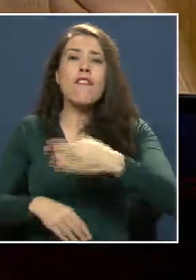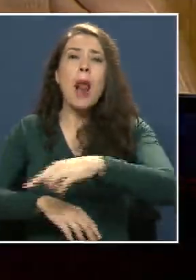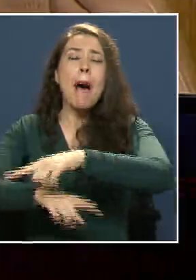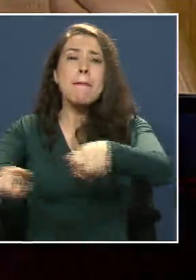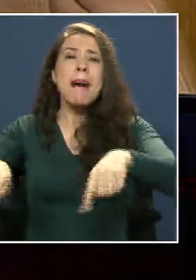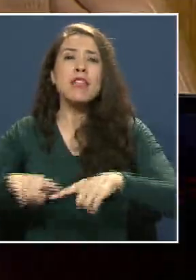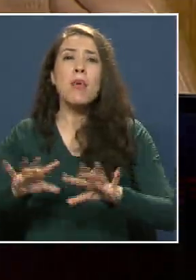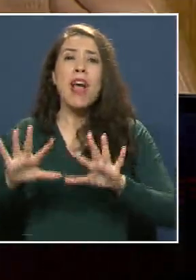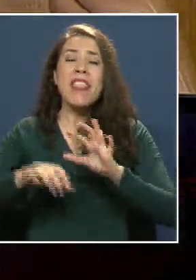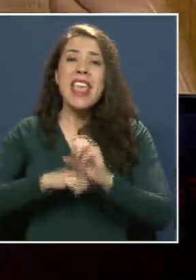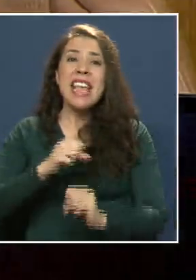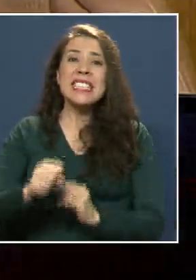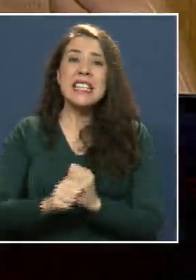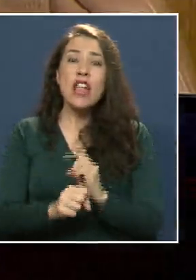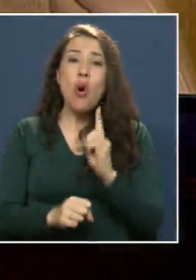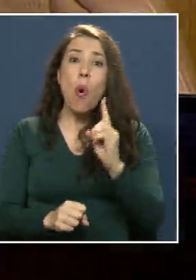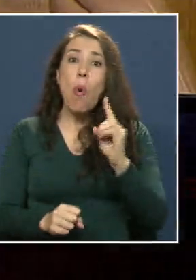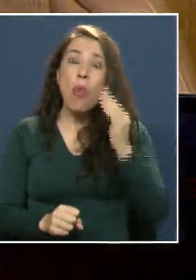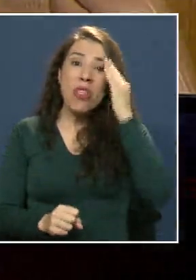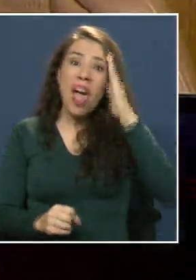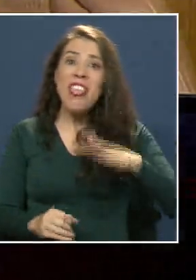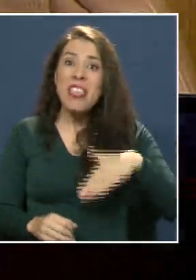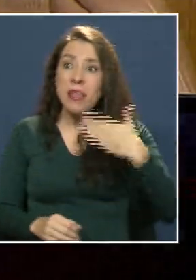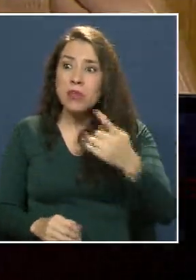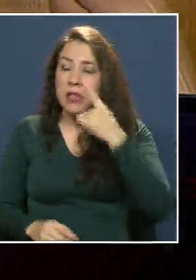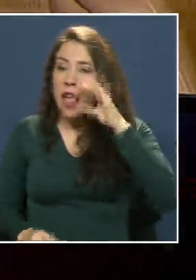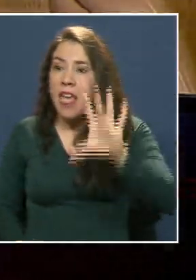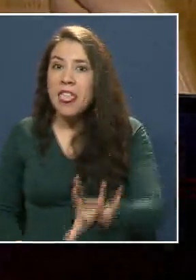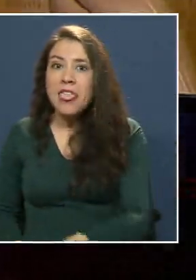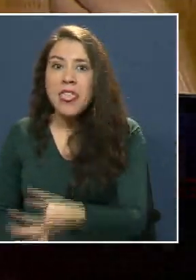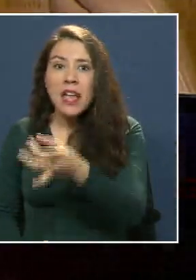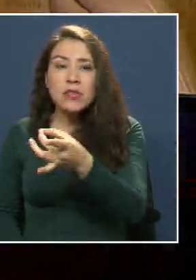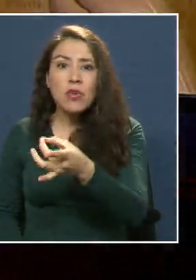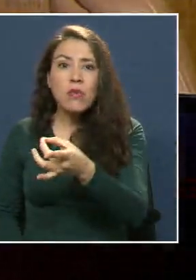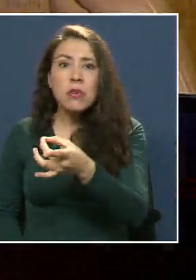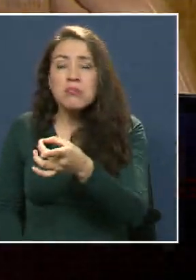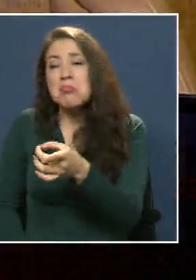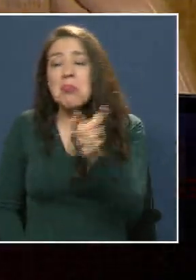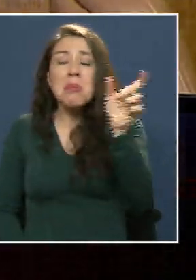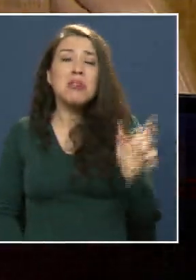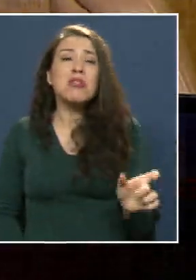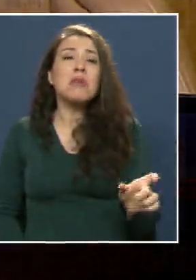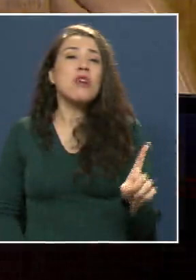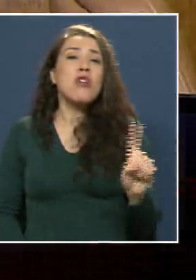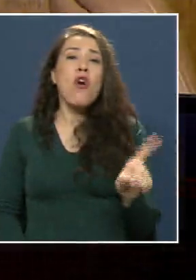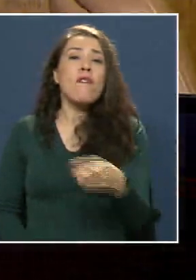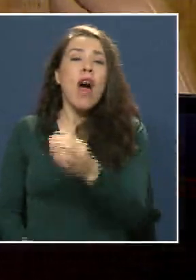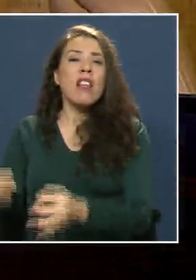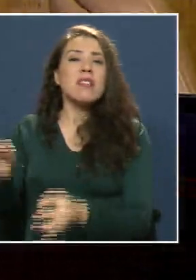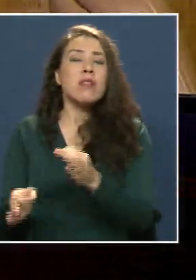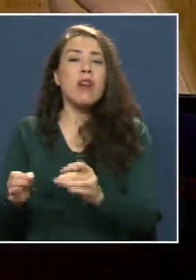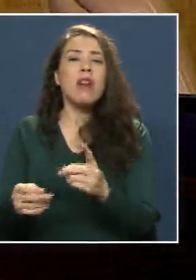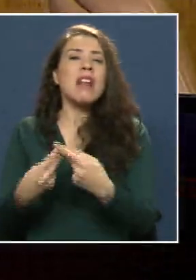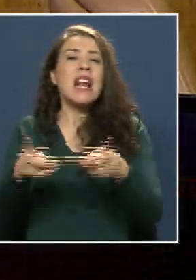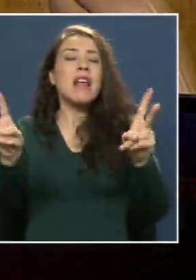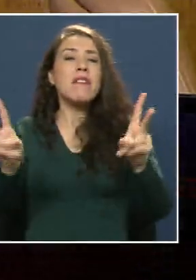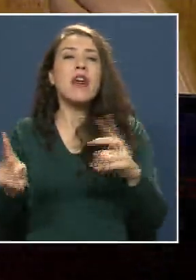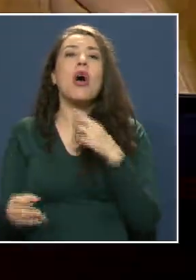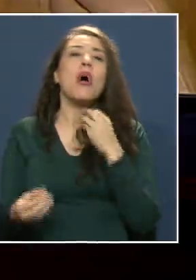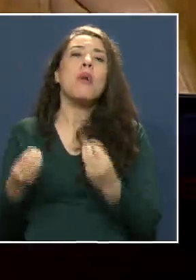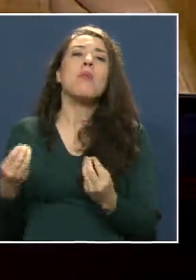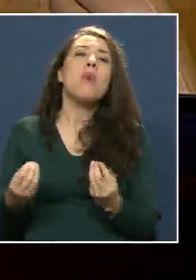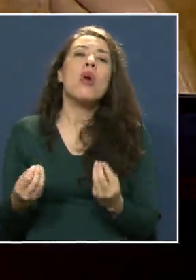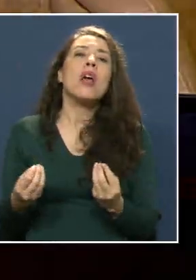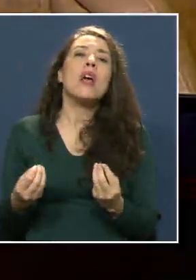10 años y un día fue descubierto y queda completamente impune en razón de